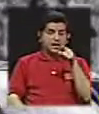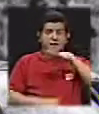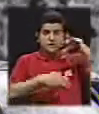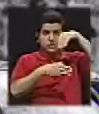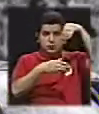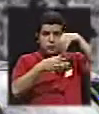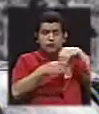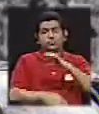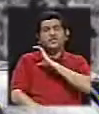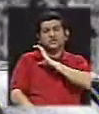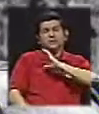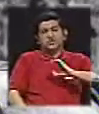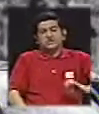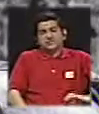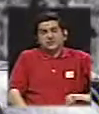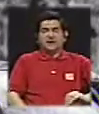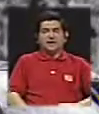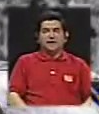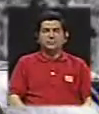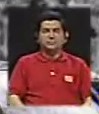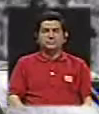contexto cristiano para